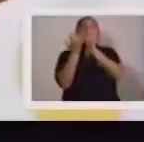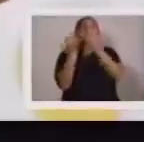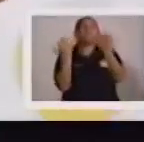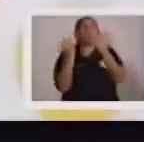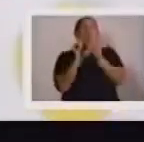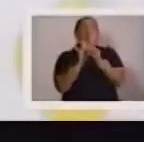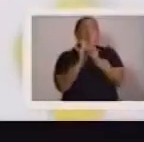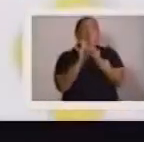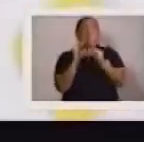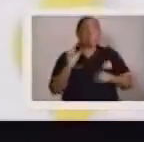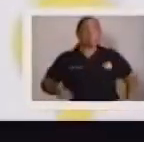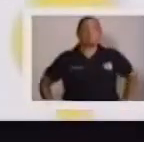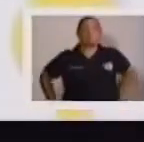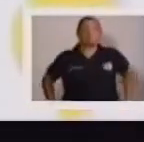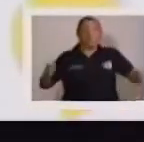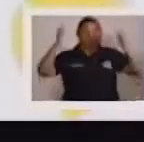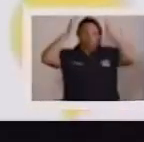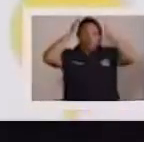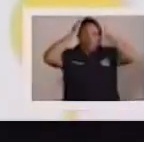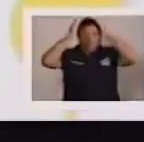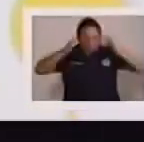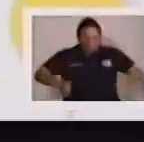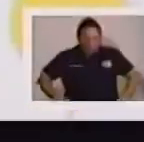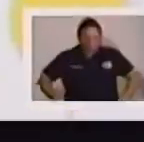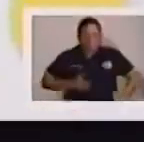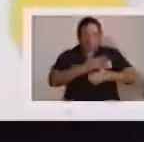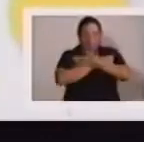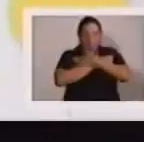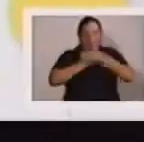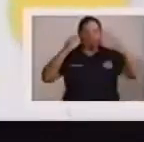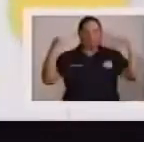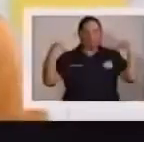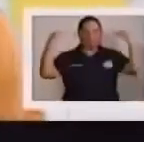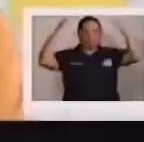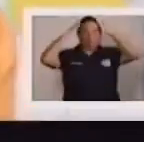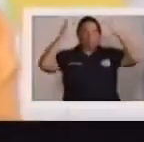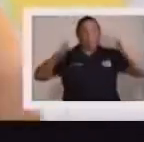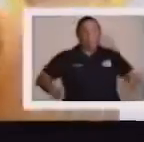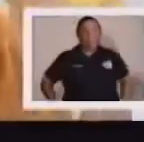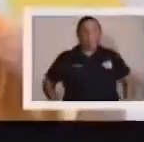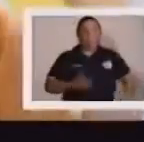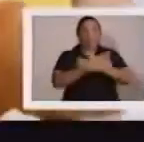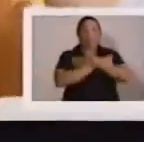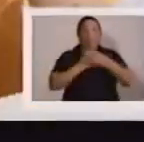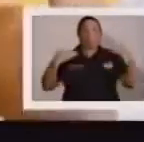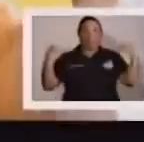cabeza. Manos a la cabeza. Muy bien. El de los anillos,